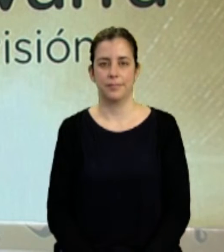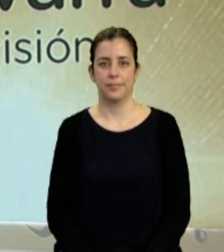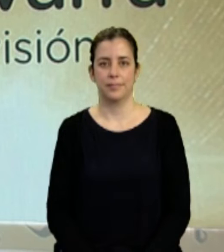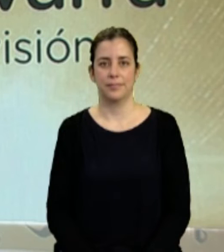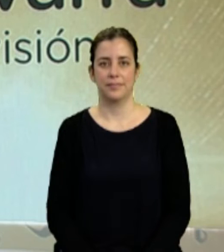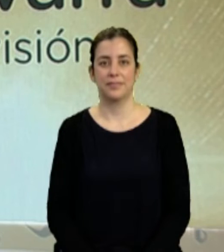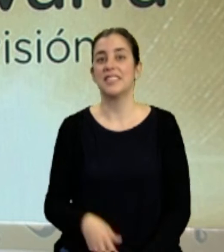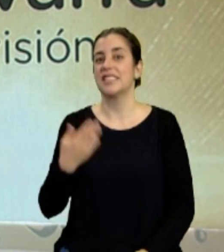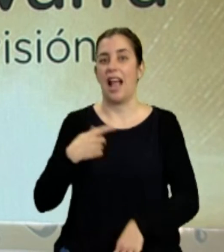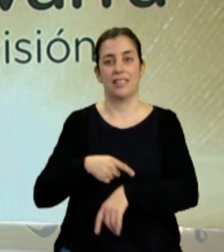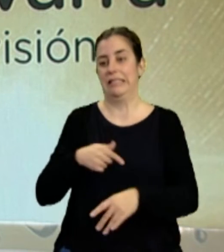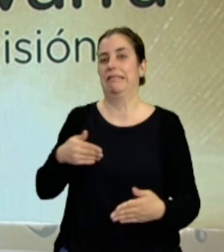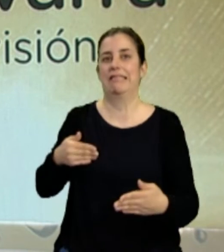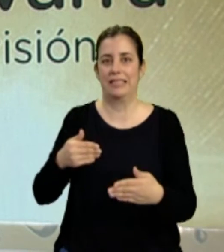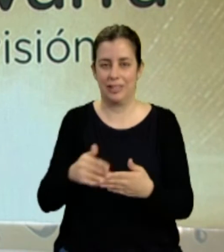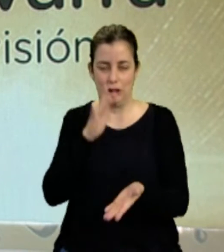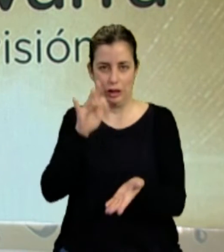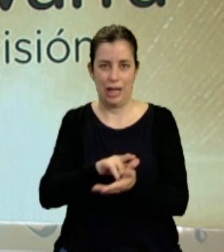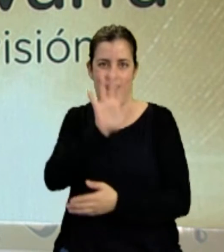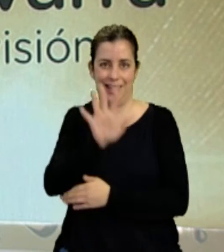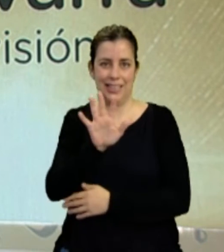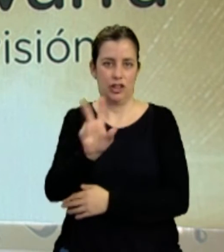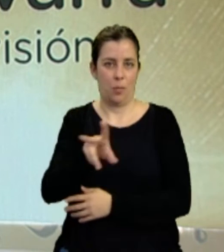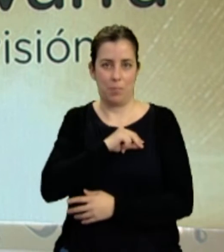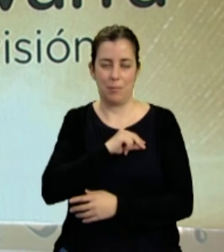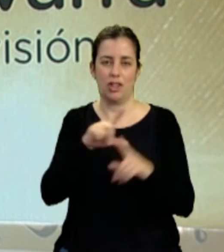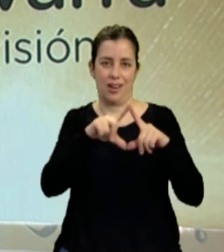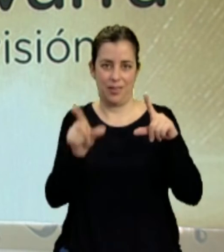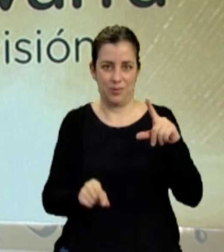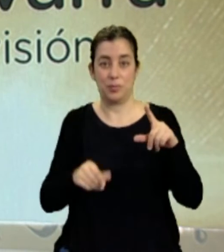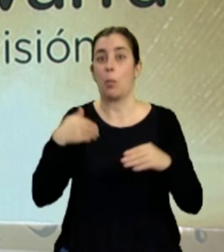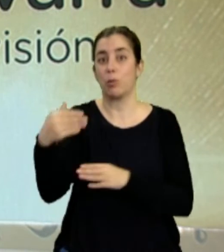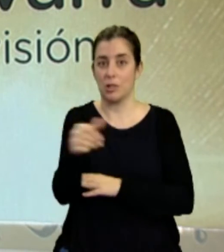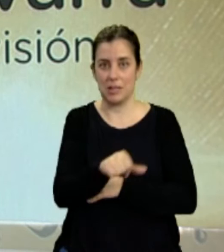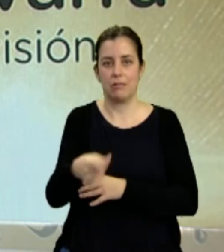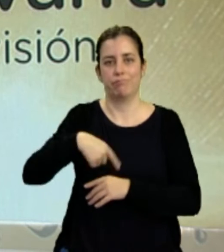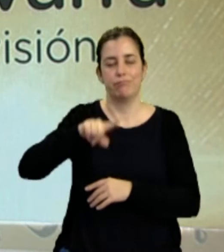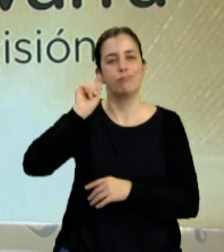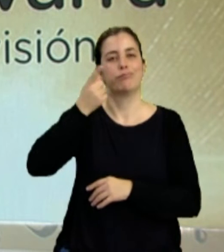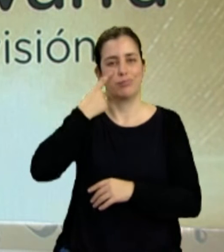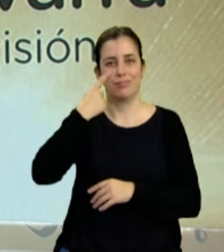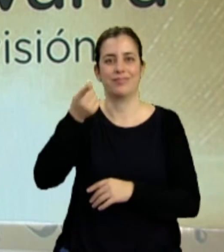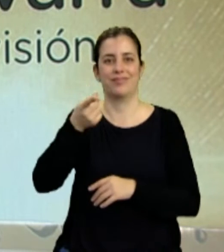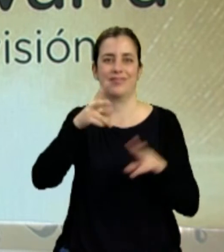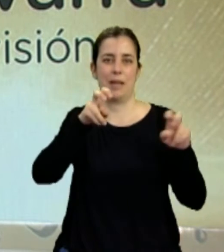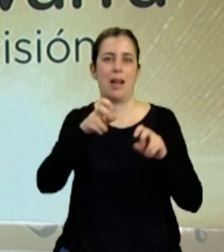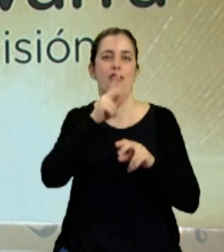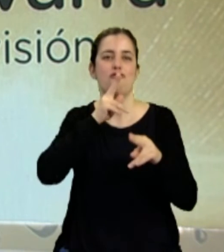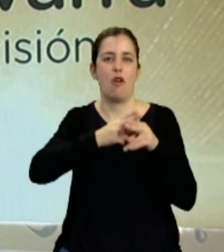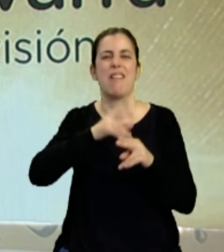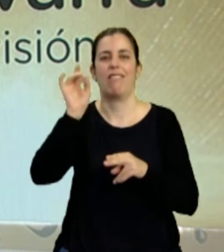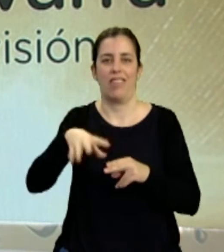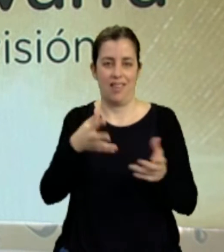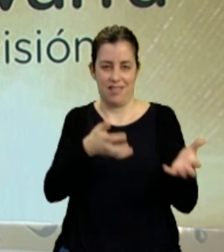Ya queda menos para entregar los quintos premios Navarra Televisión. La próxima semana sabremos el nombre de los ganadores en una gala en Baluarte que te emitiremos